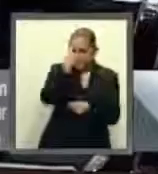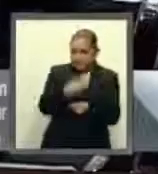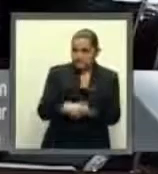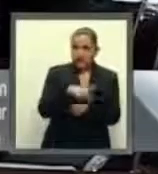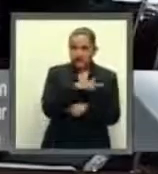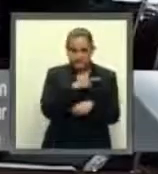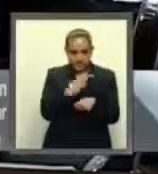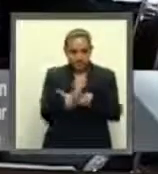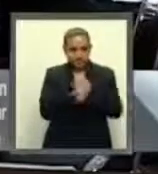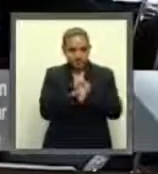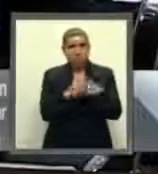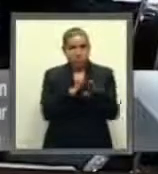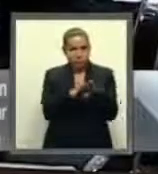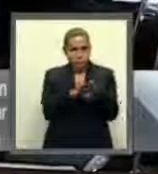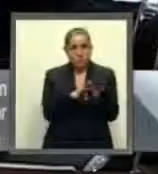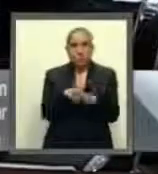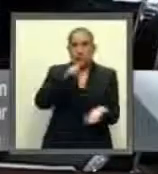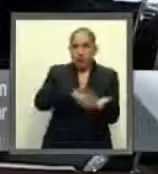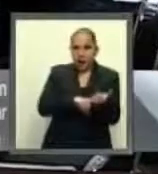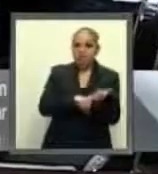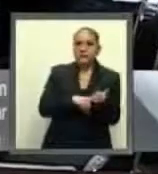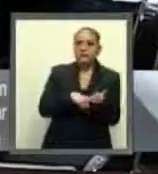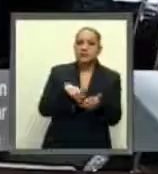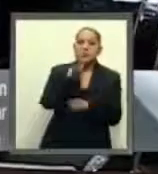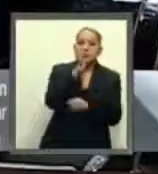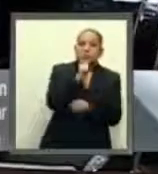de la tasa de la filtración